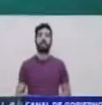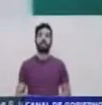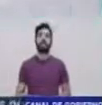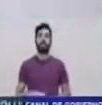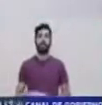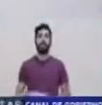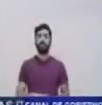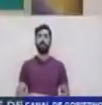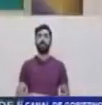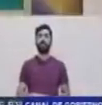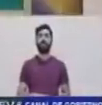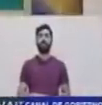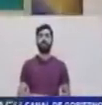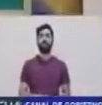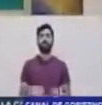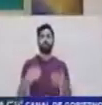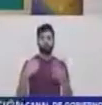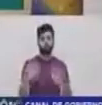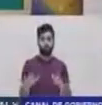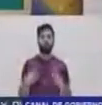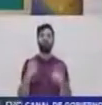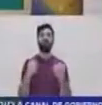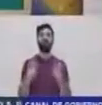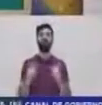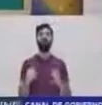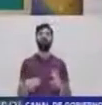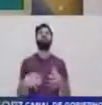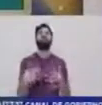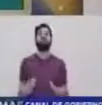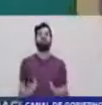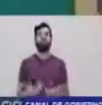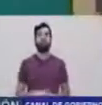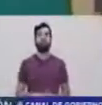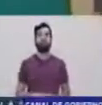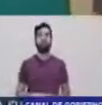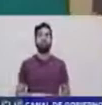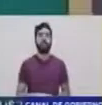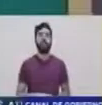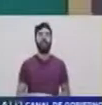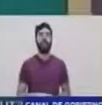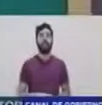con los cromosomas y lo que se hace es